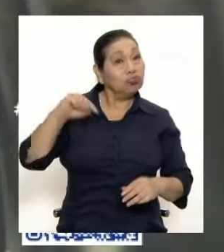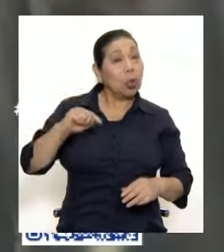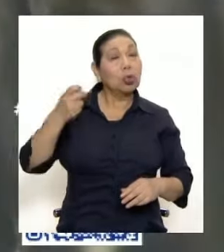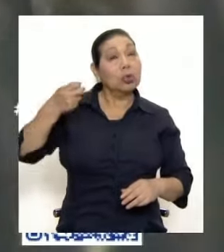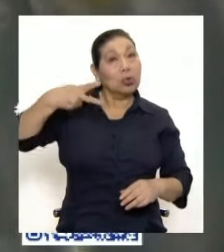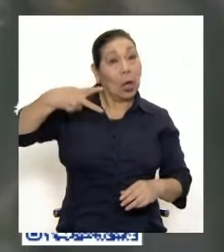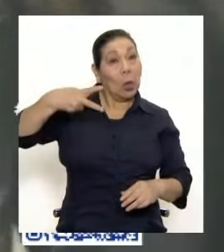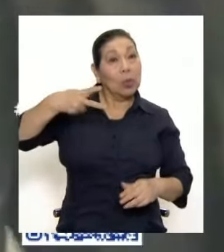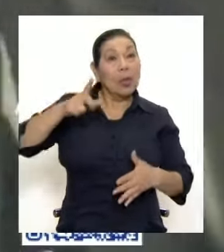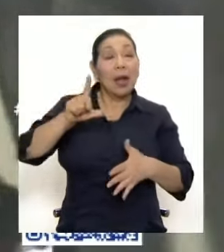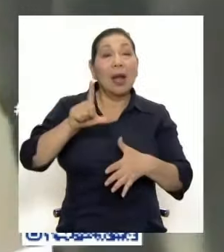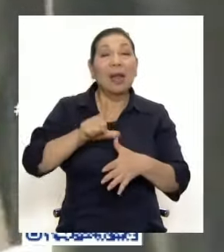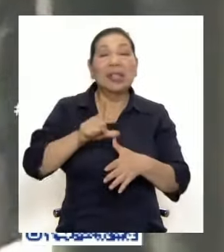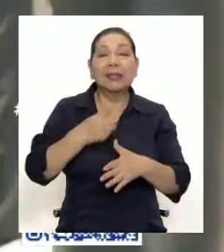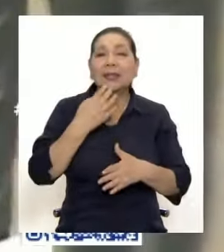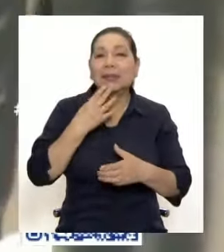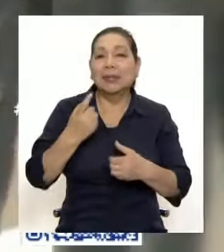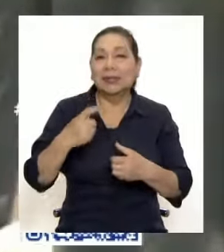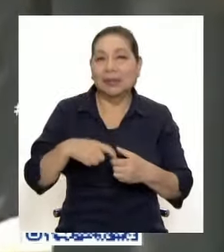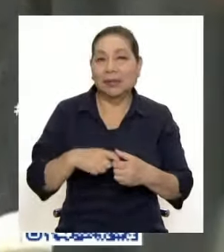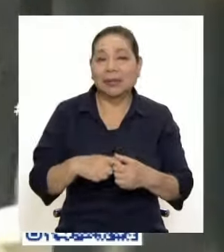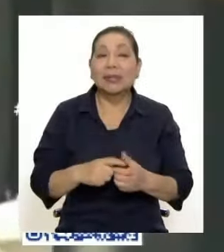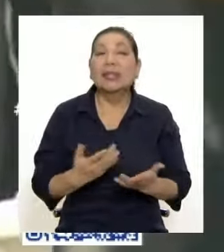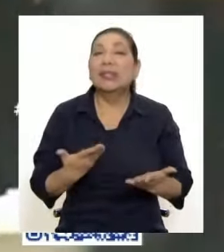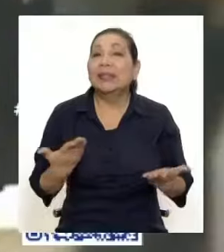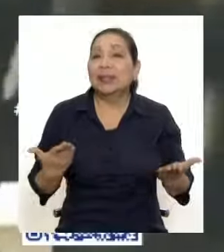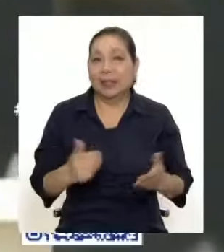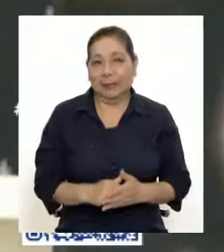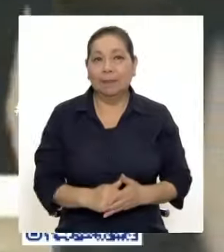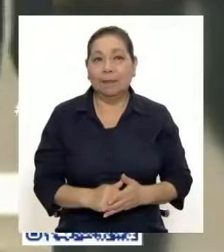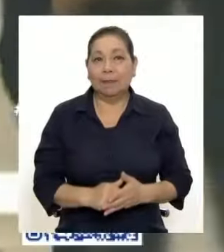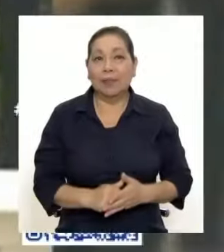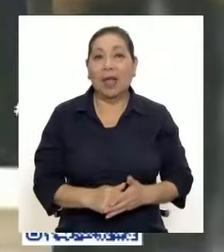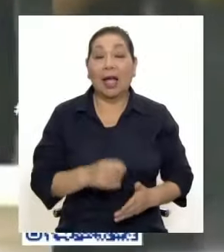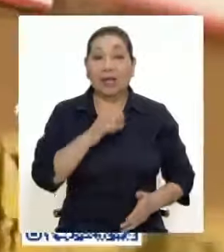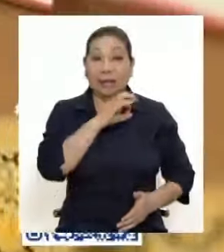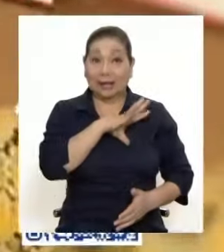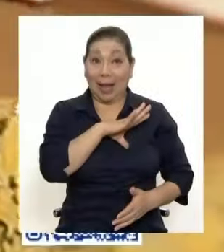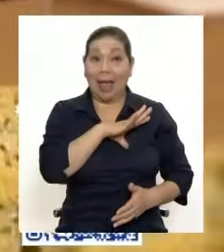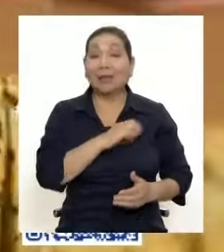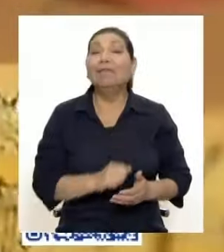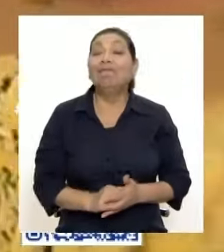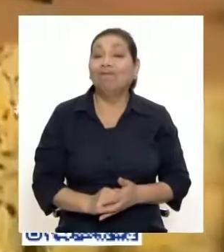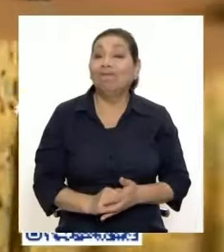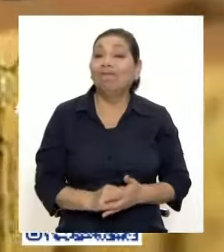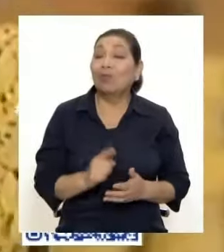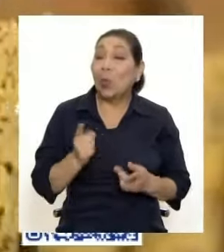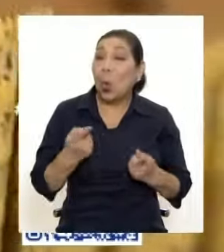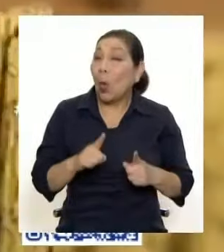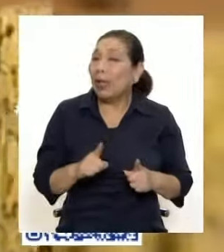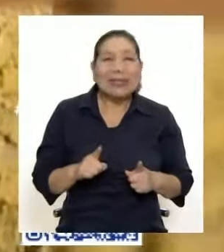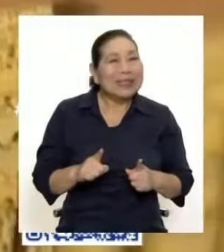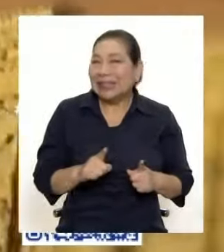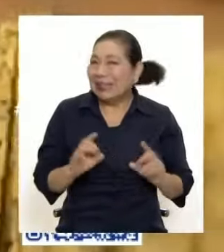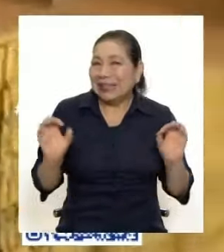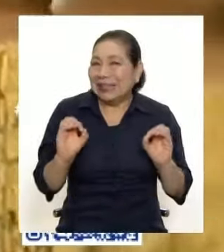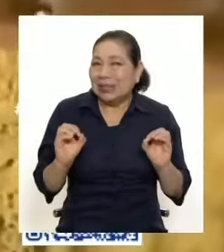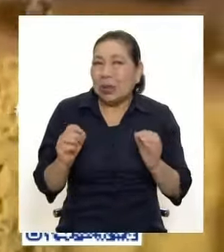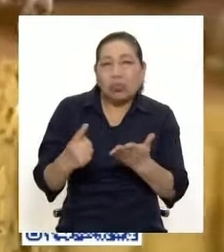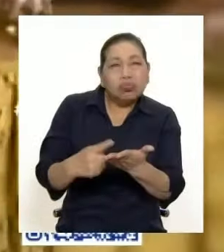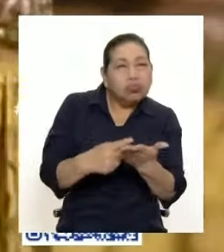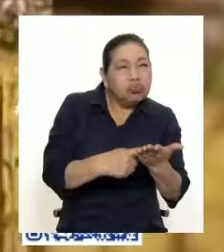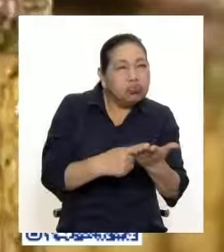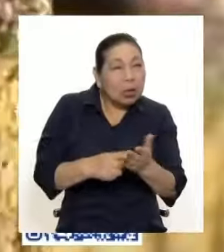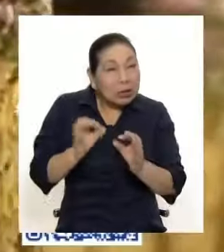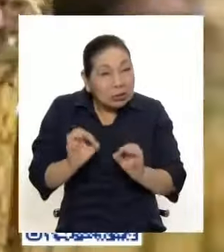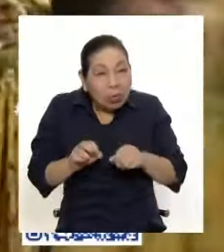miembro latinoamericano del foro que es chile en ese entonces pues todavía no había un consenso sobre